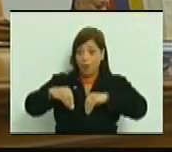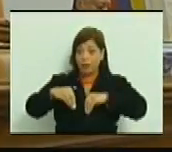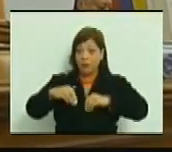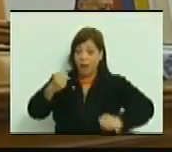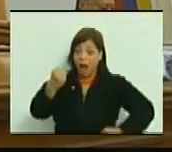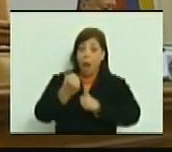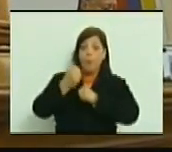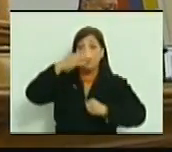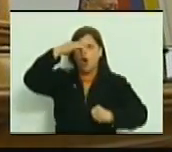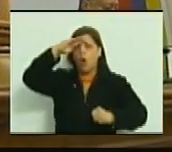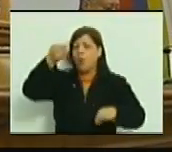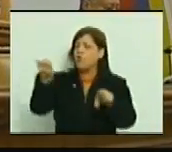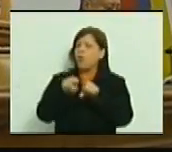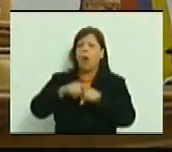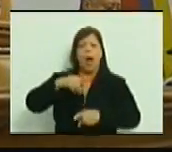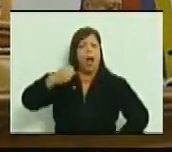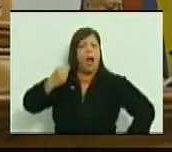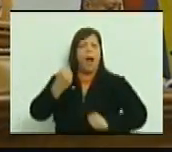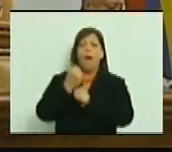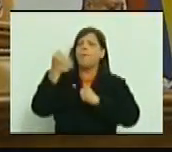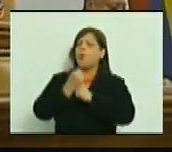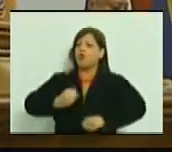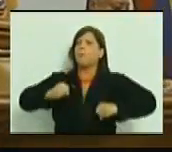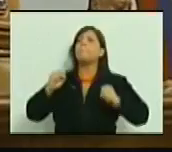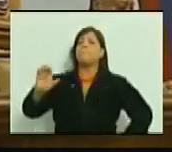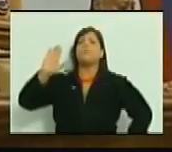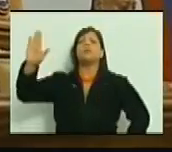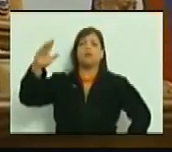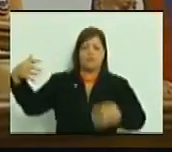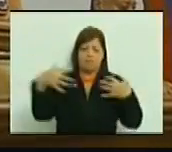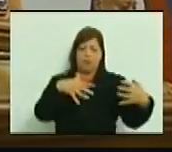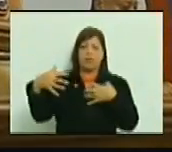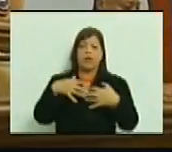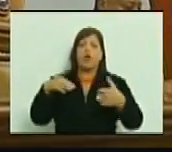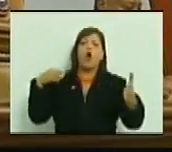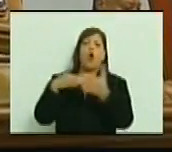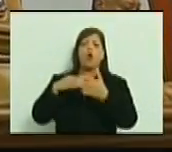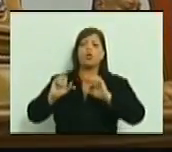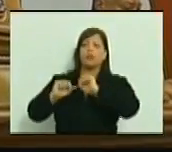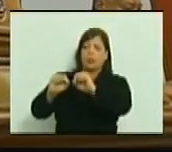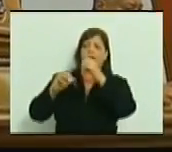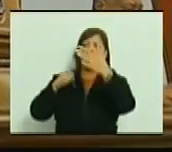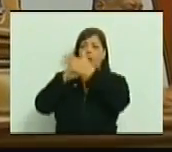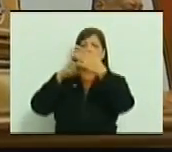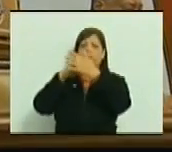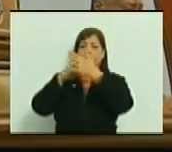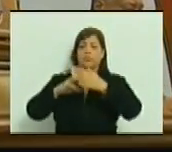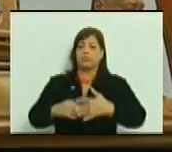apoyando al pueblo cubano, también estamos diciendo presente en la batalla contra el bloqueo.